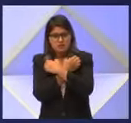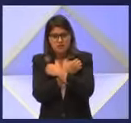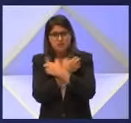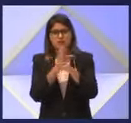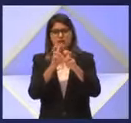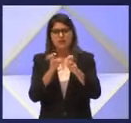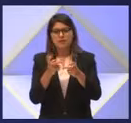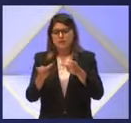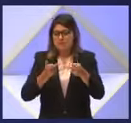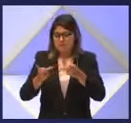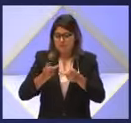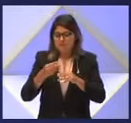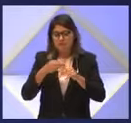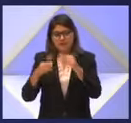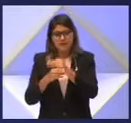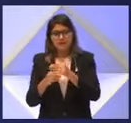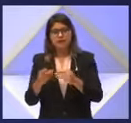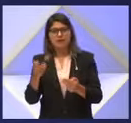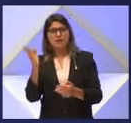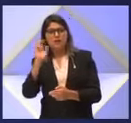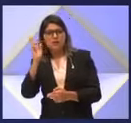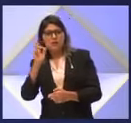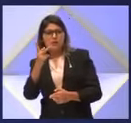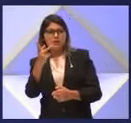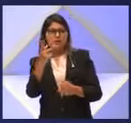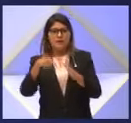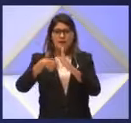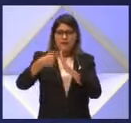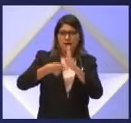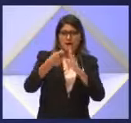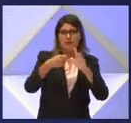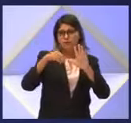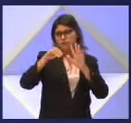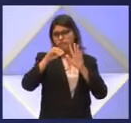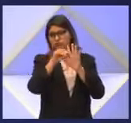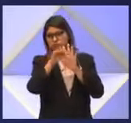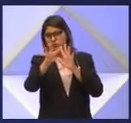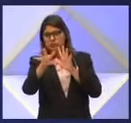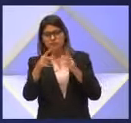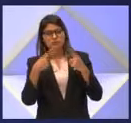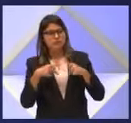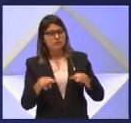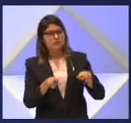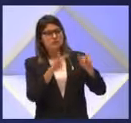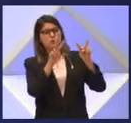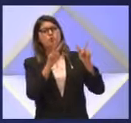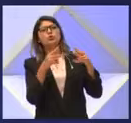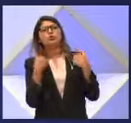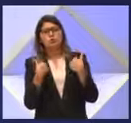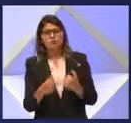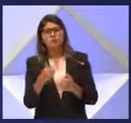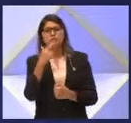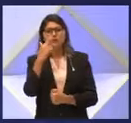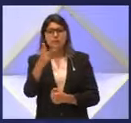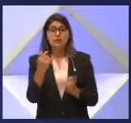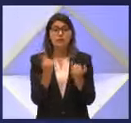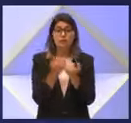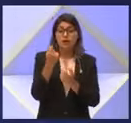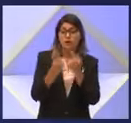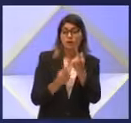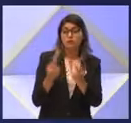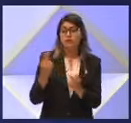que contribuya a la educación de las personas la posibilidad de tener tener certificaciones a